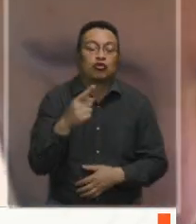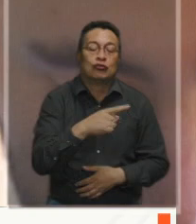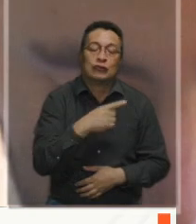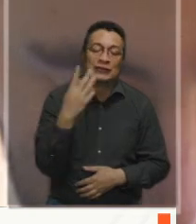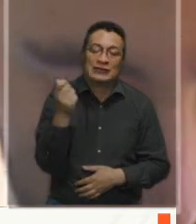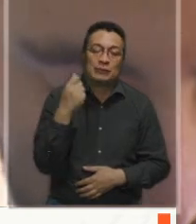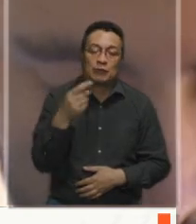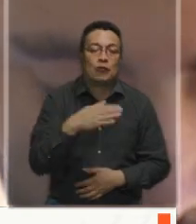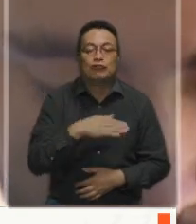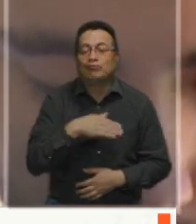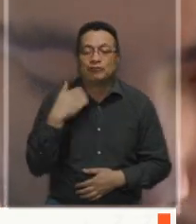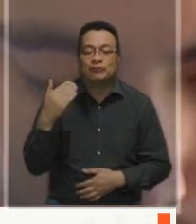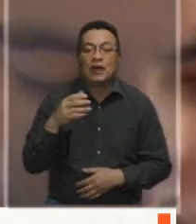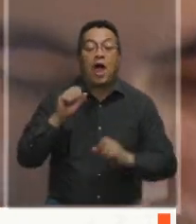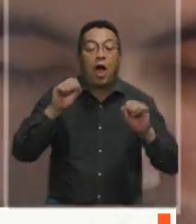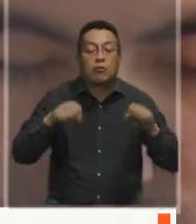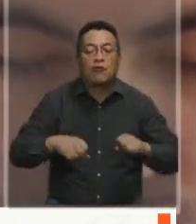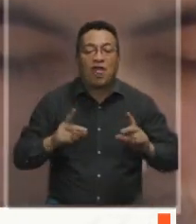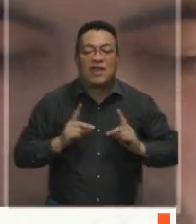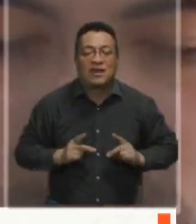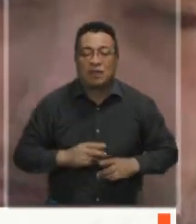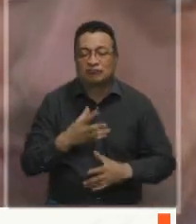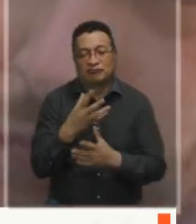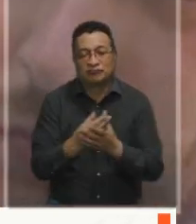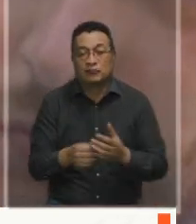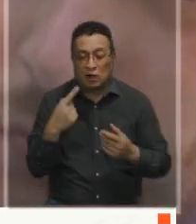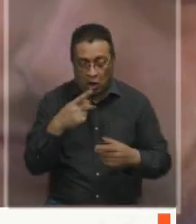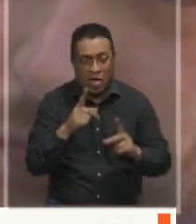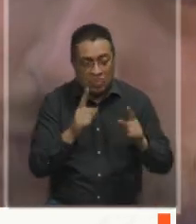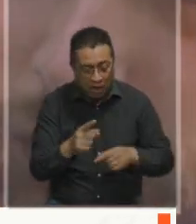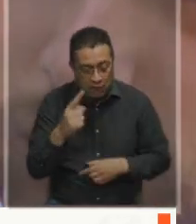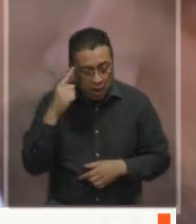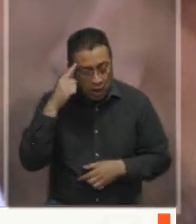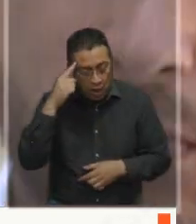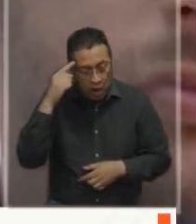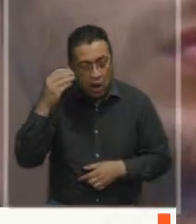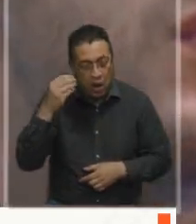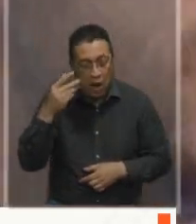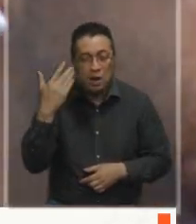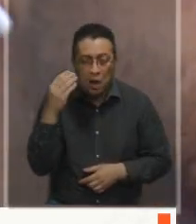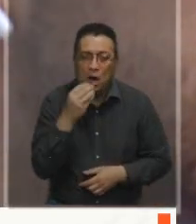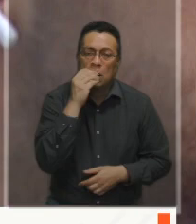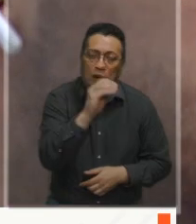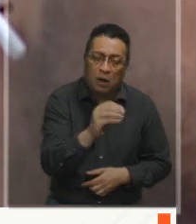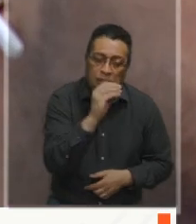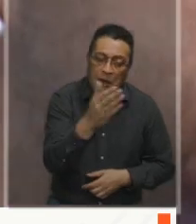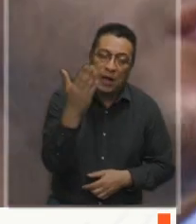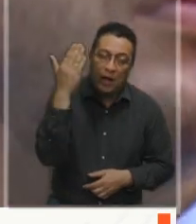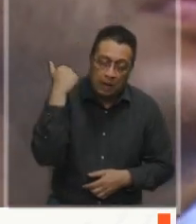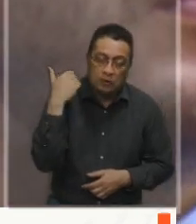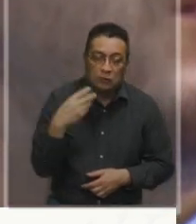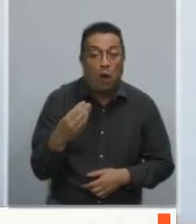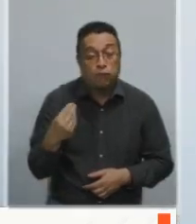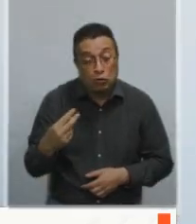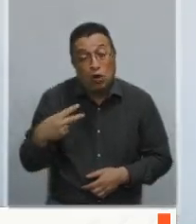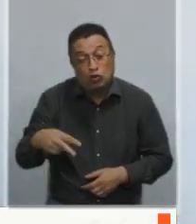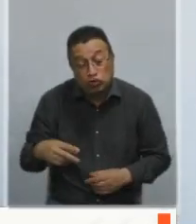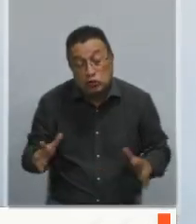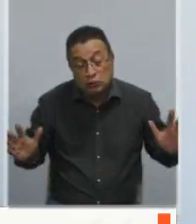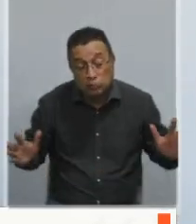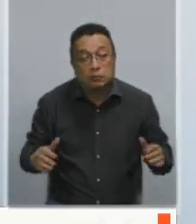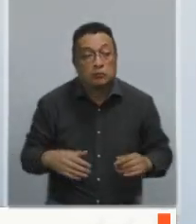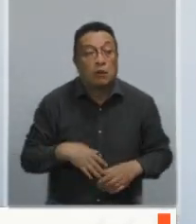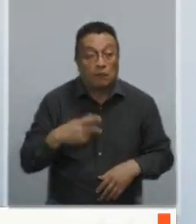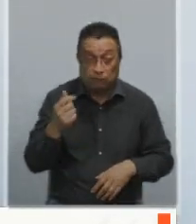ahora entren en razón y escuchen lo que le hemos planteado hace mucho tiempo, es una buena noticia al final del día. Valoramos